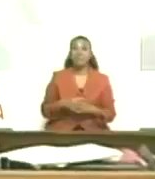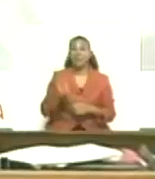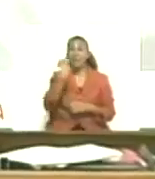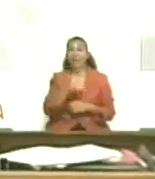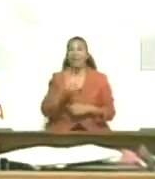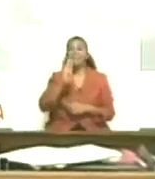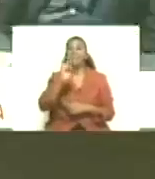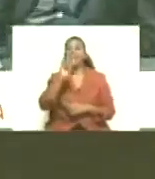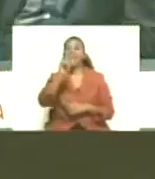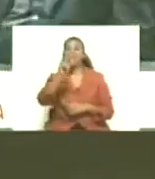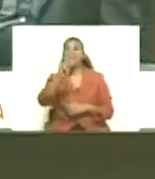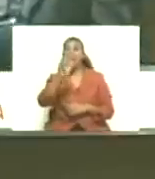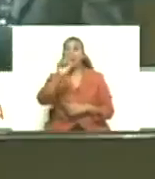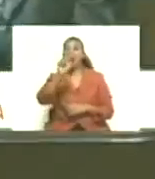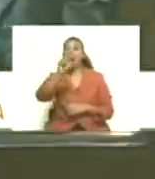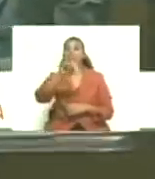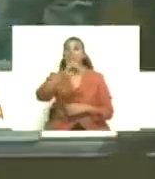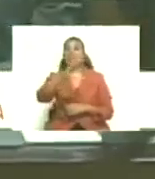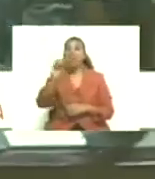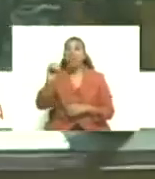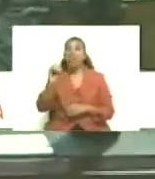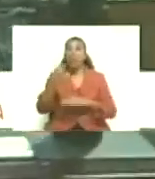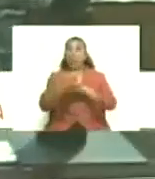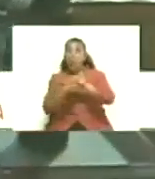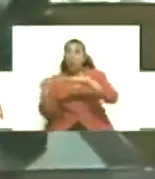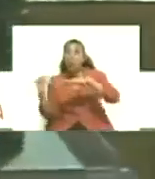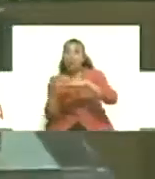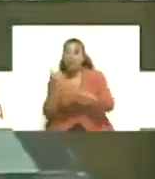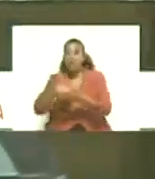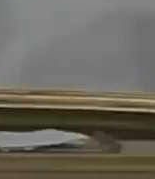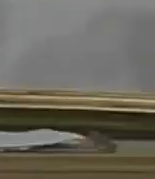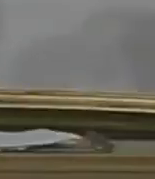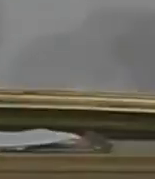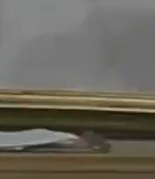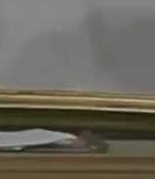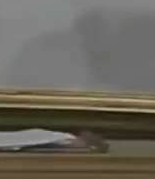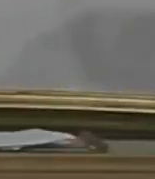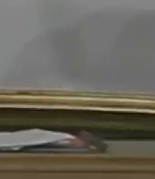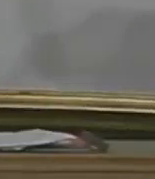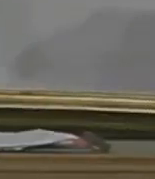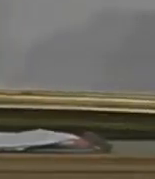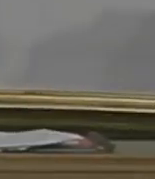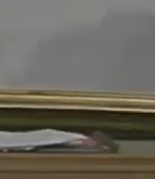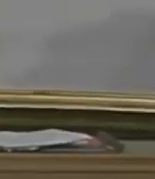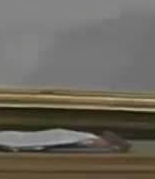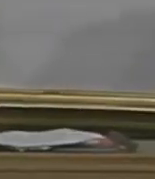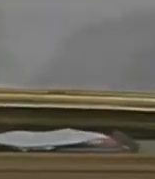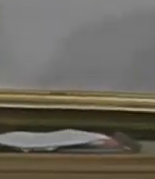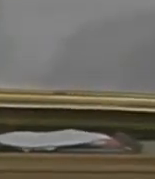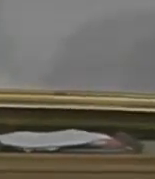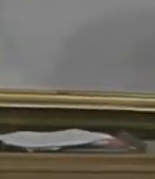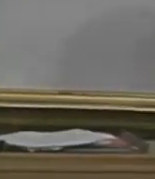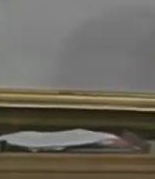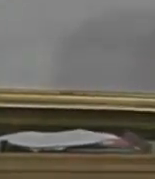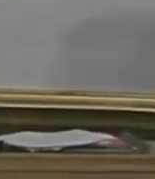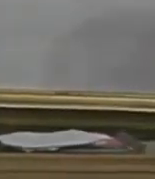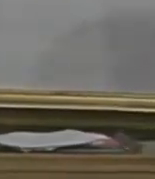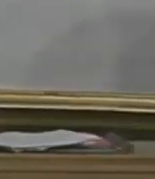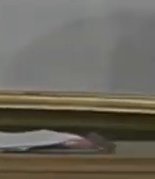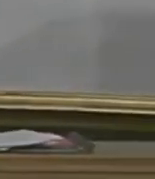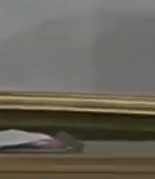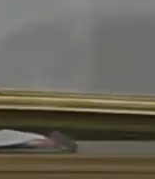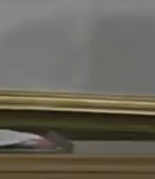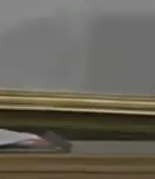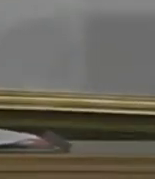Británico. Cuando Guyana firma, cuando se firma el Acuerdo de Ginebra, es a partir de